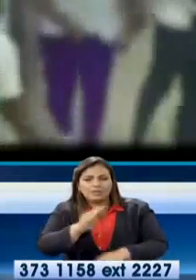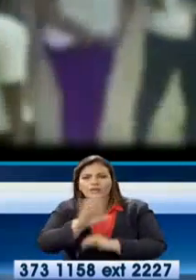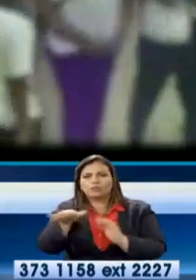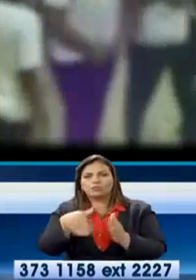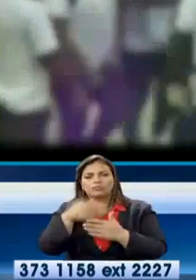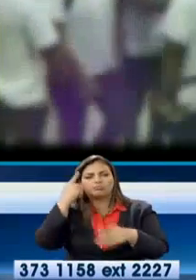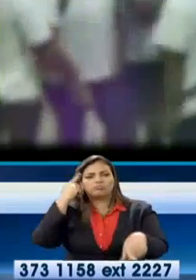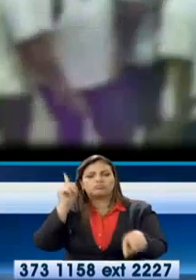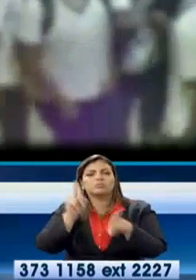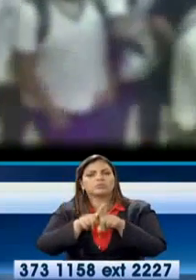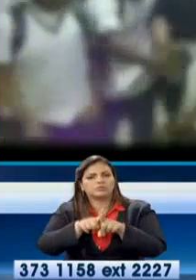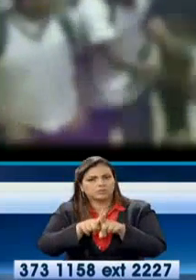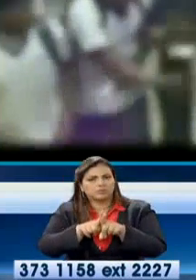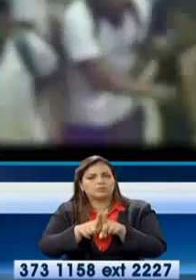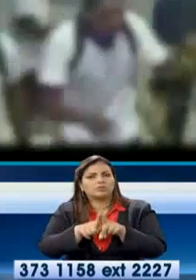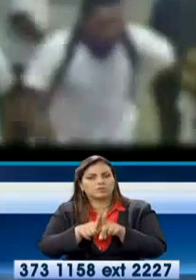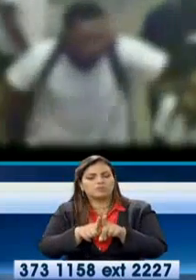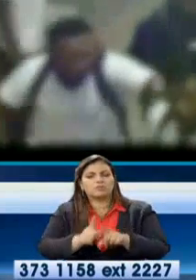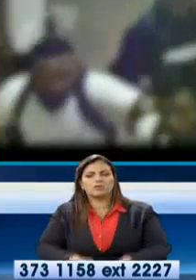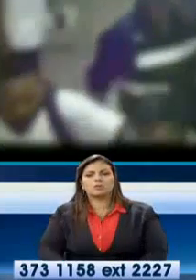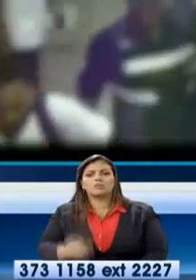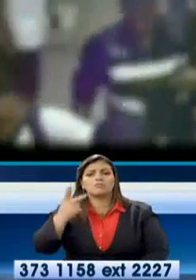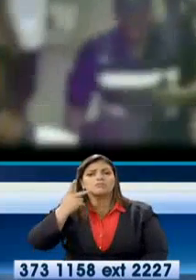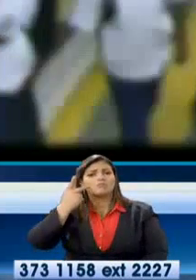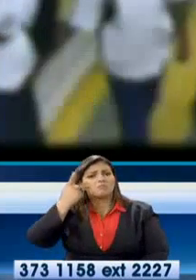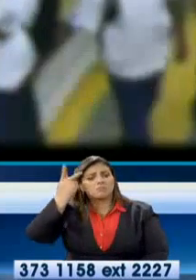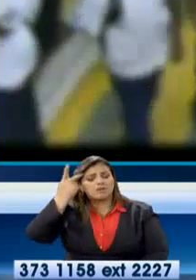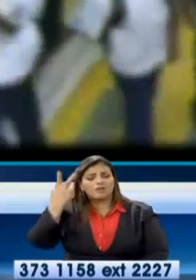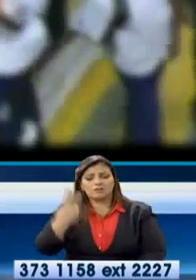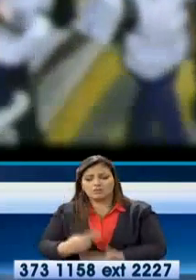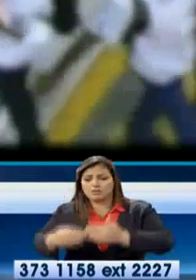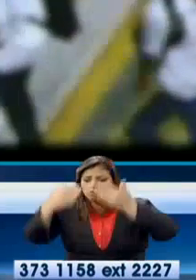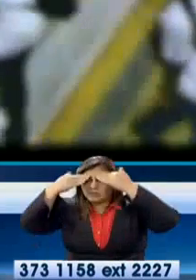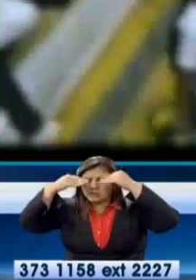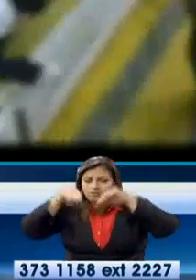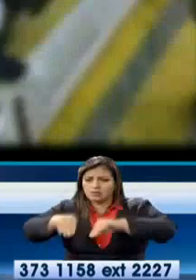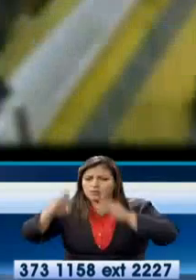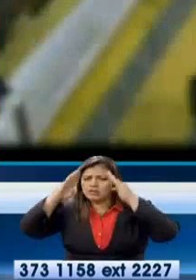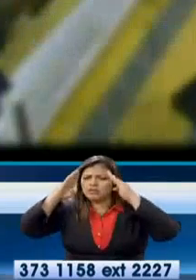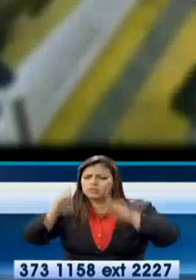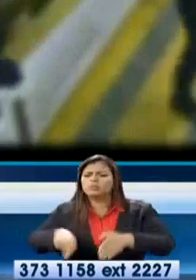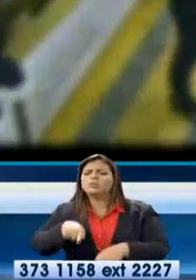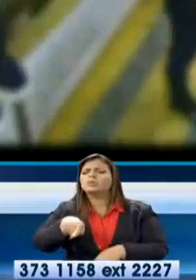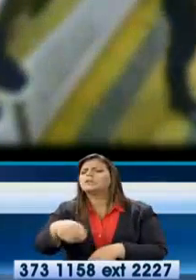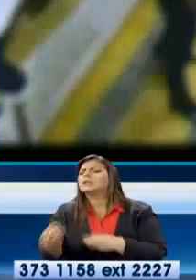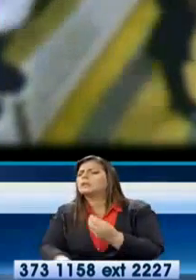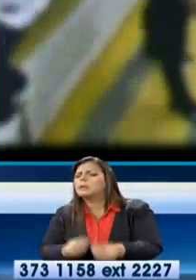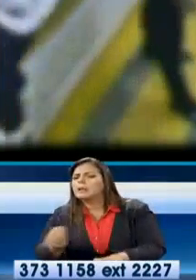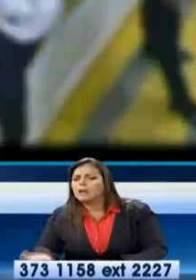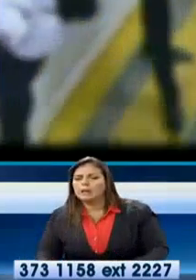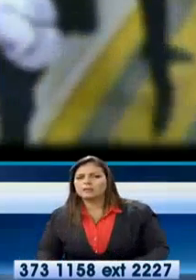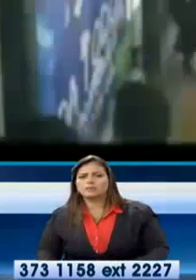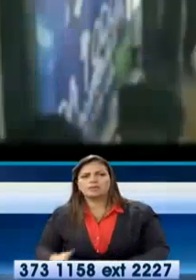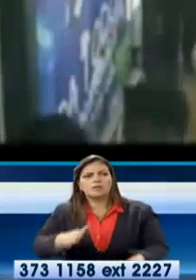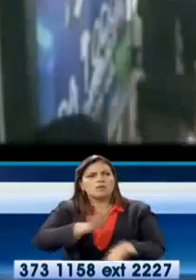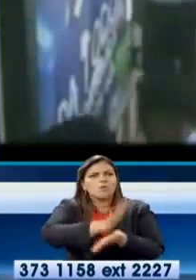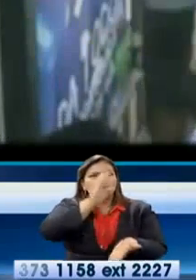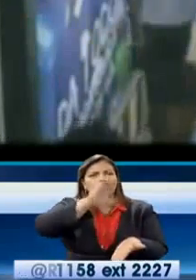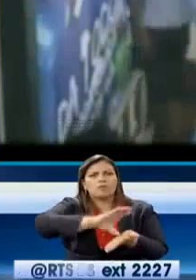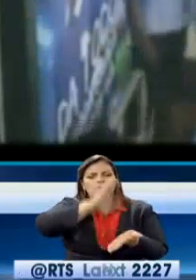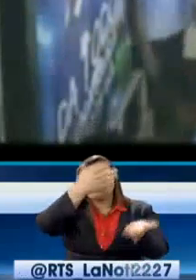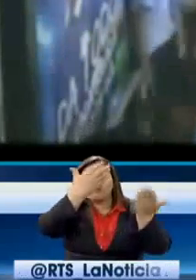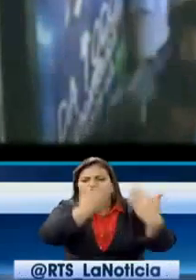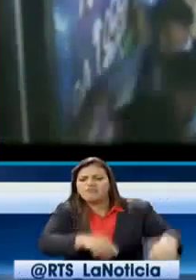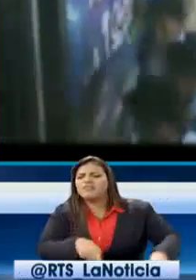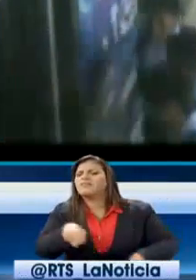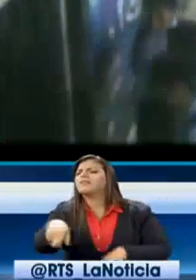prestar más atención a sus hijos. ¿Qué hacen sus hijos? ¿Cuáles son sus amistades? ¿Qué hacen luego de que cuando salen del